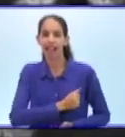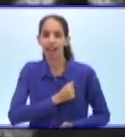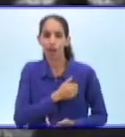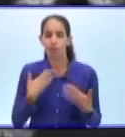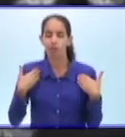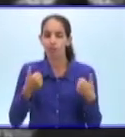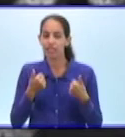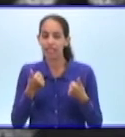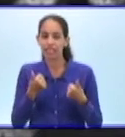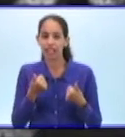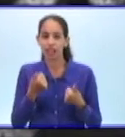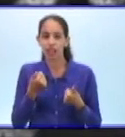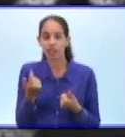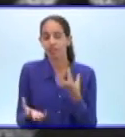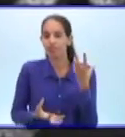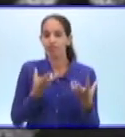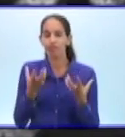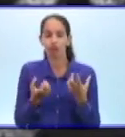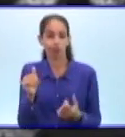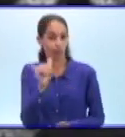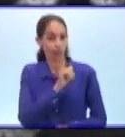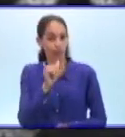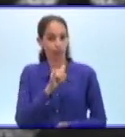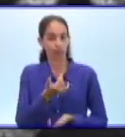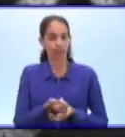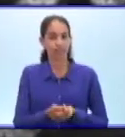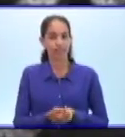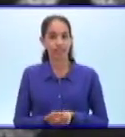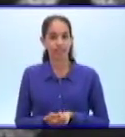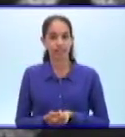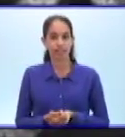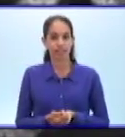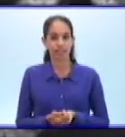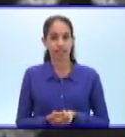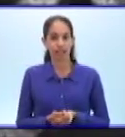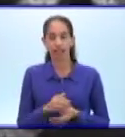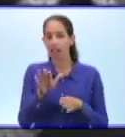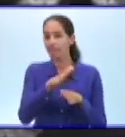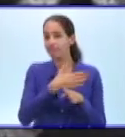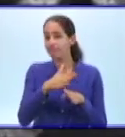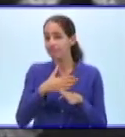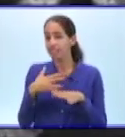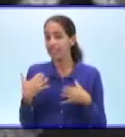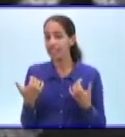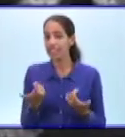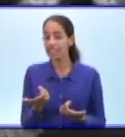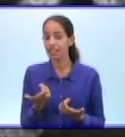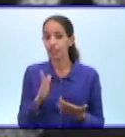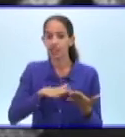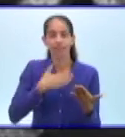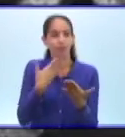el del fuego. Y griego en la verdad odia y reprueba